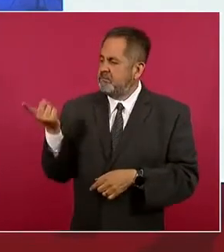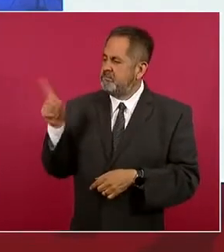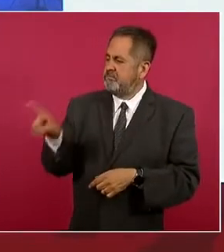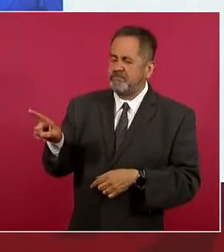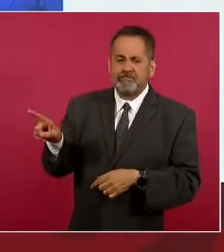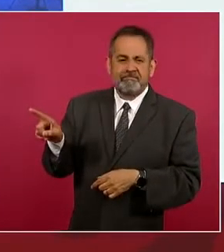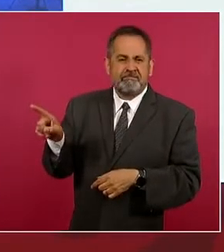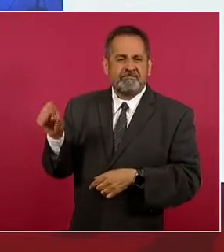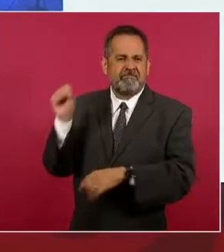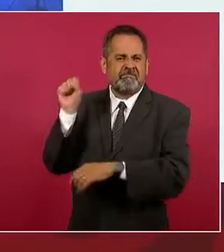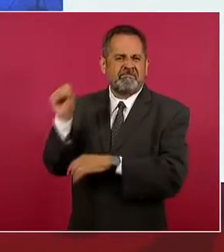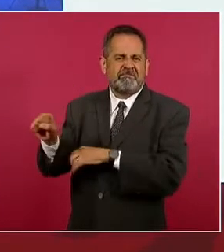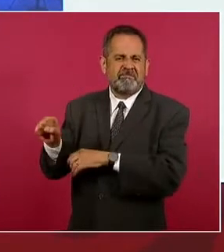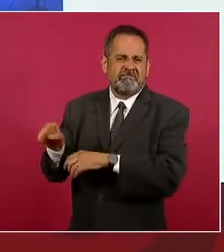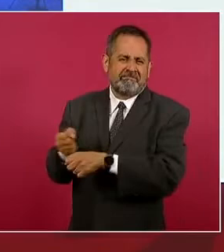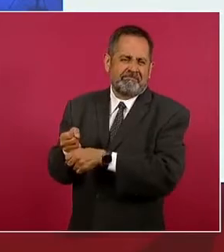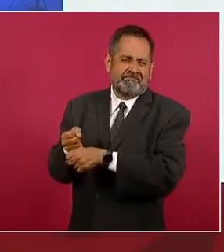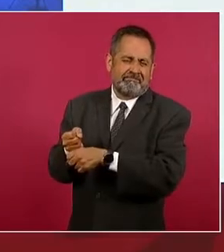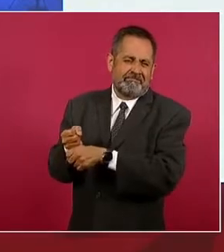doblada.